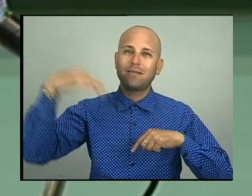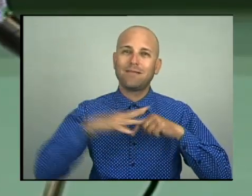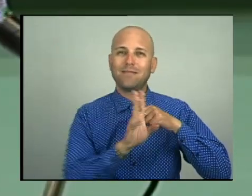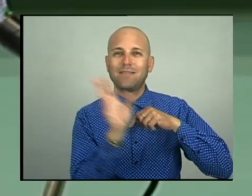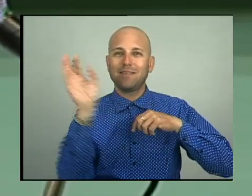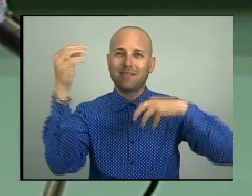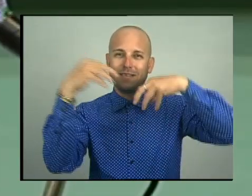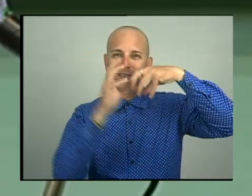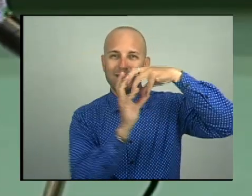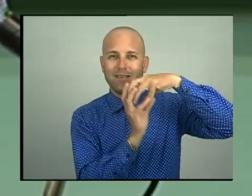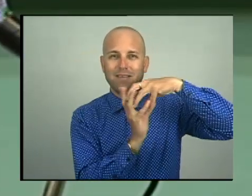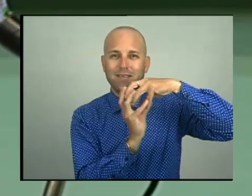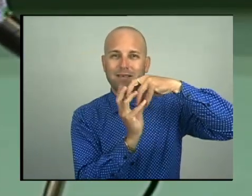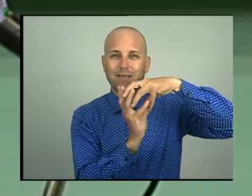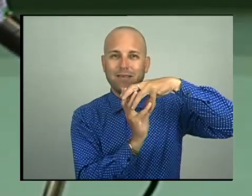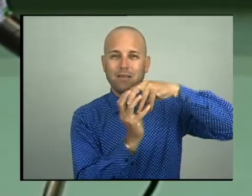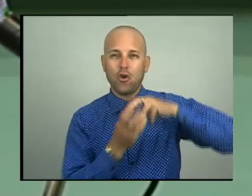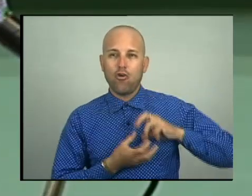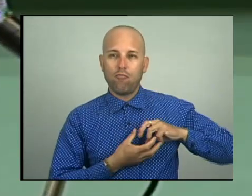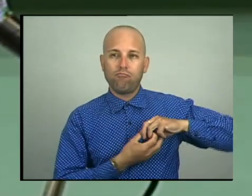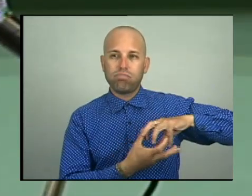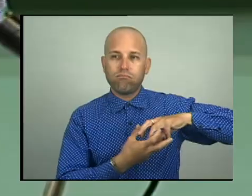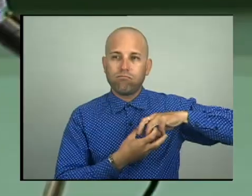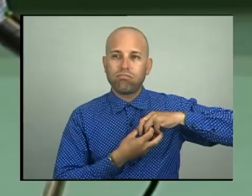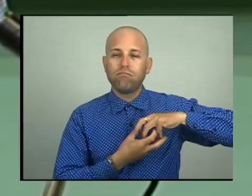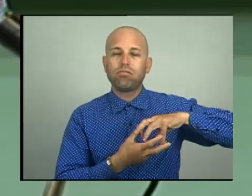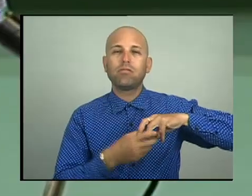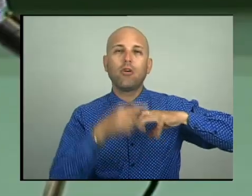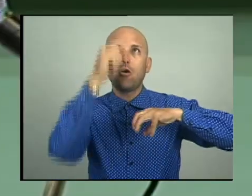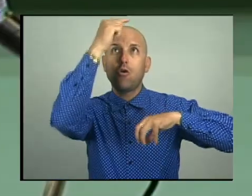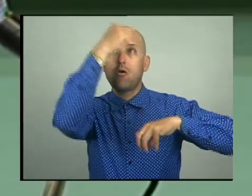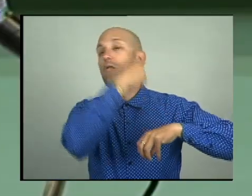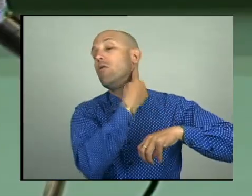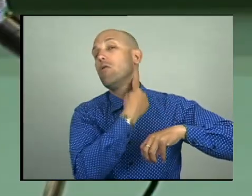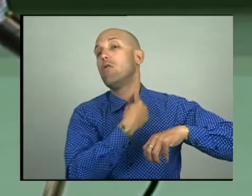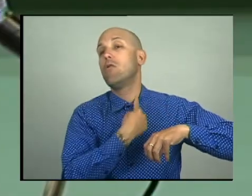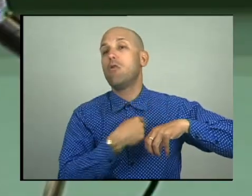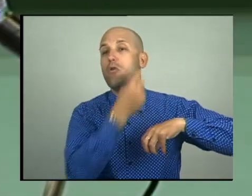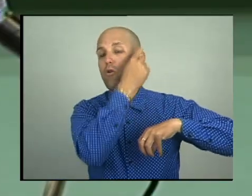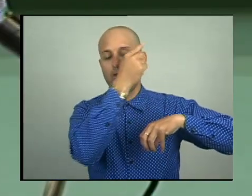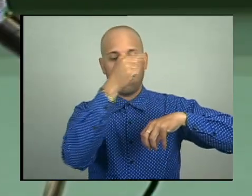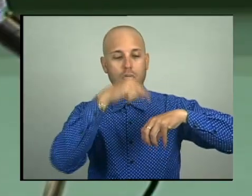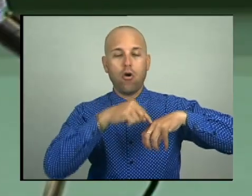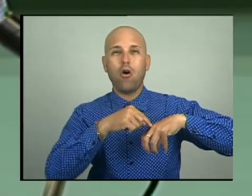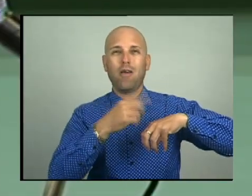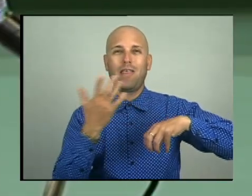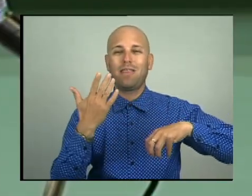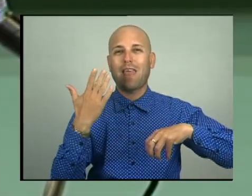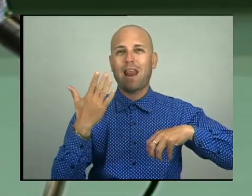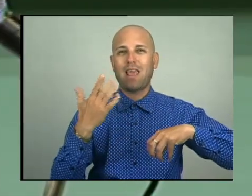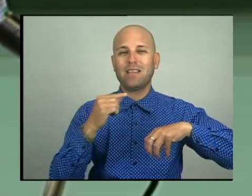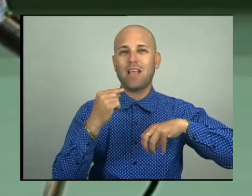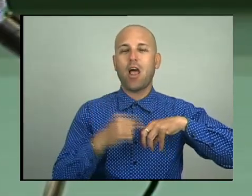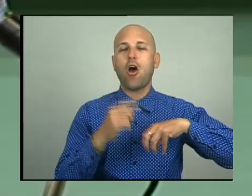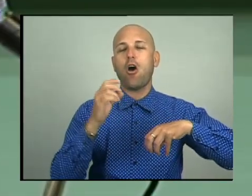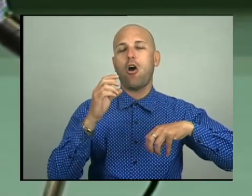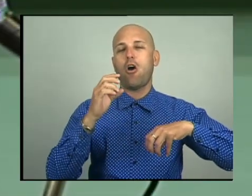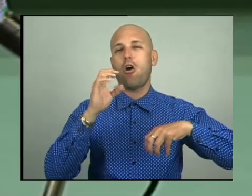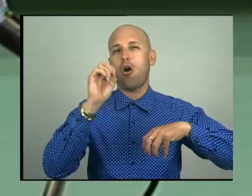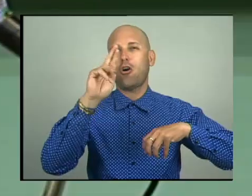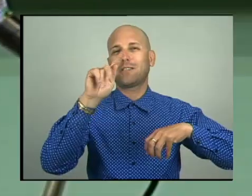un cabalgamiento, una destroposición de la aorta se desplaza hacia la derecha, y una hipertrofia del ventrículo